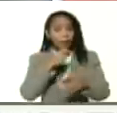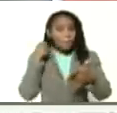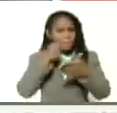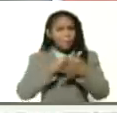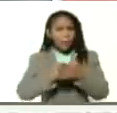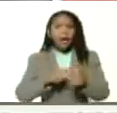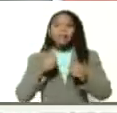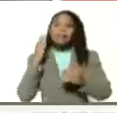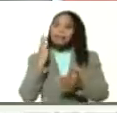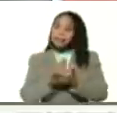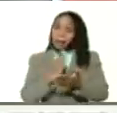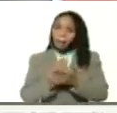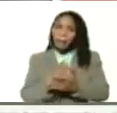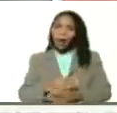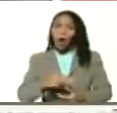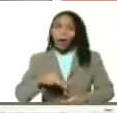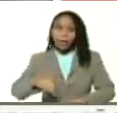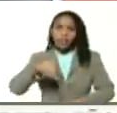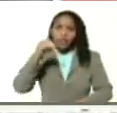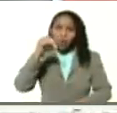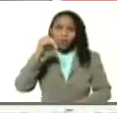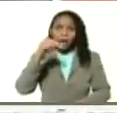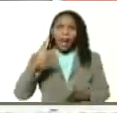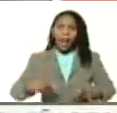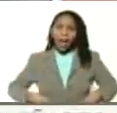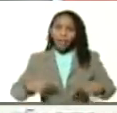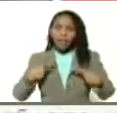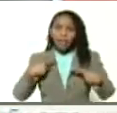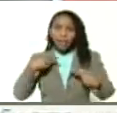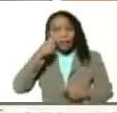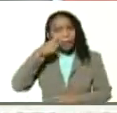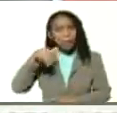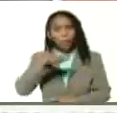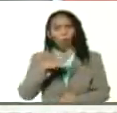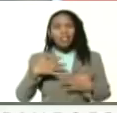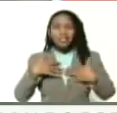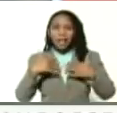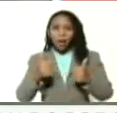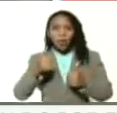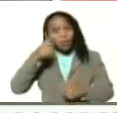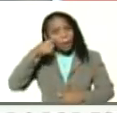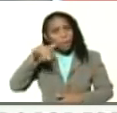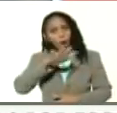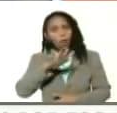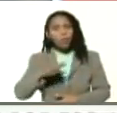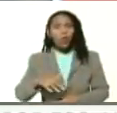pero siempre con un norte: la vida de nuestro pueblo, la salud de nuestro pueblo